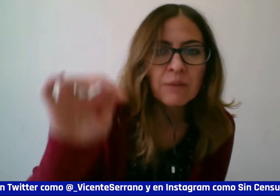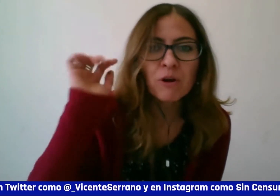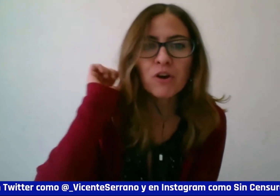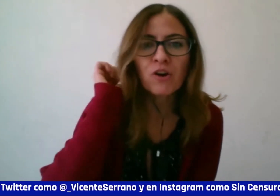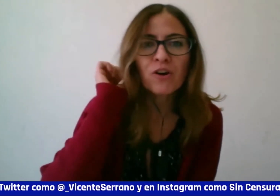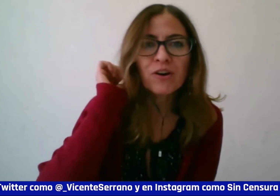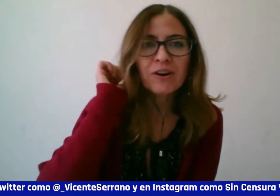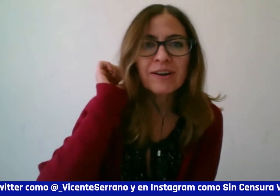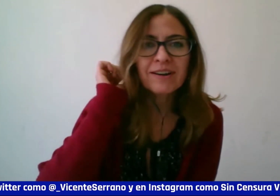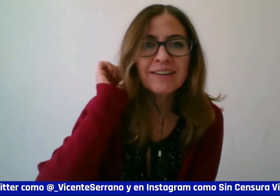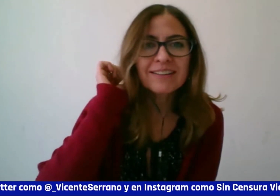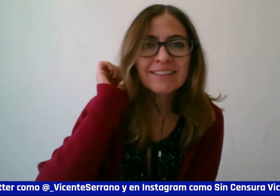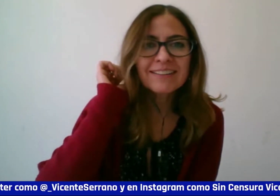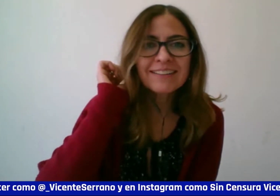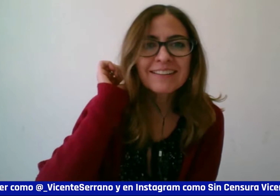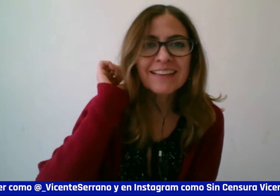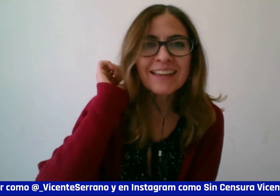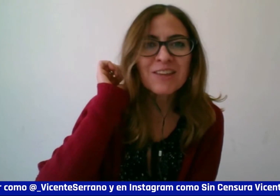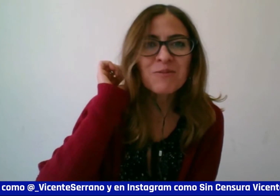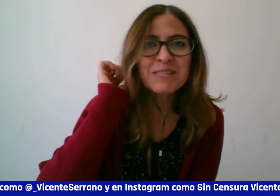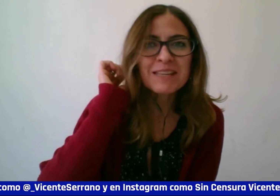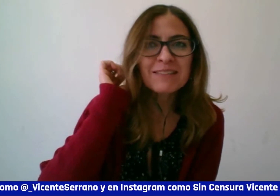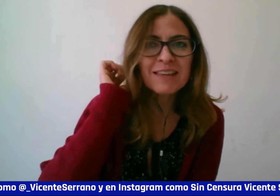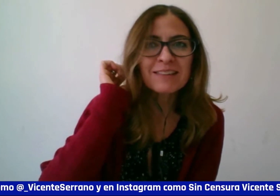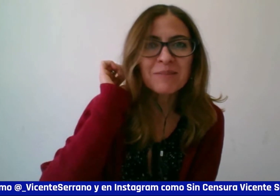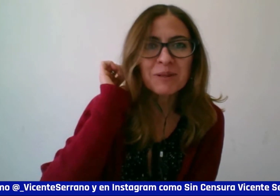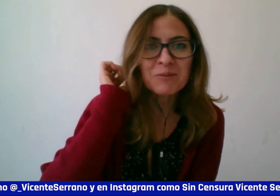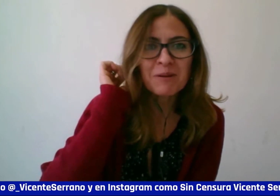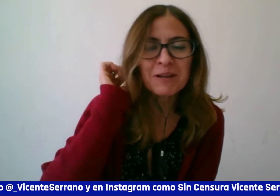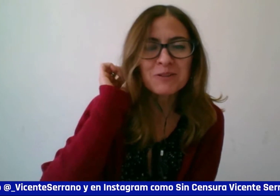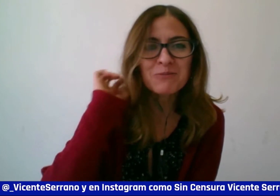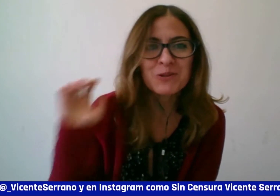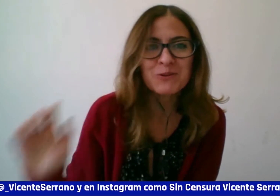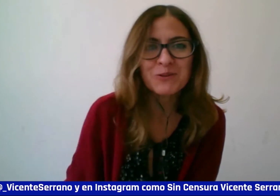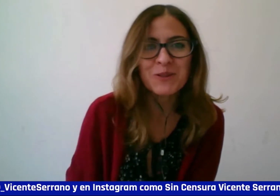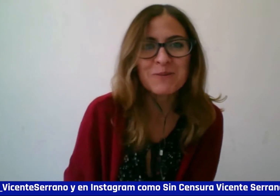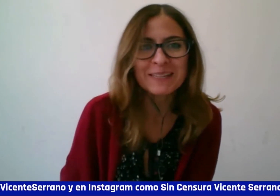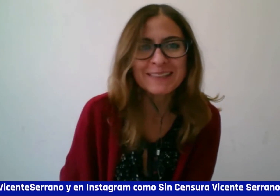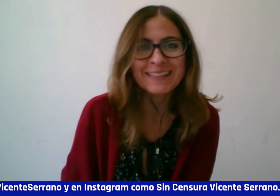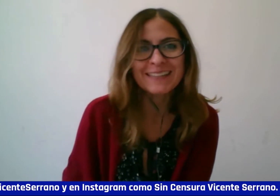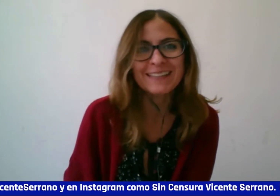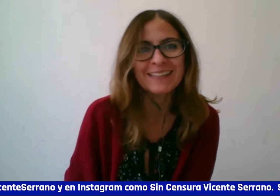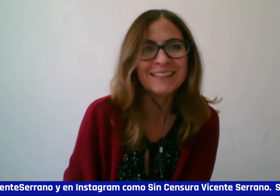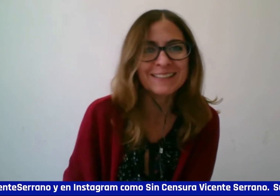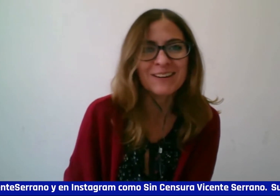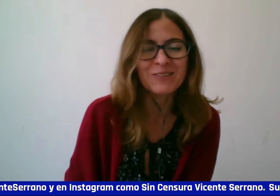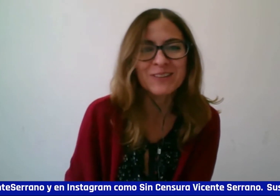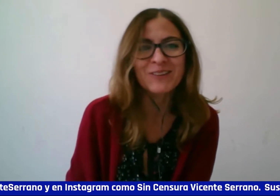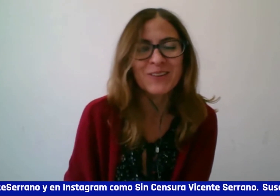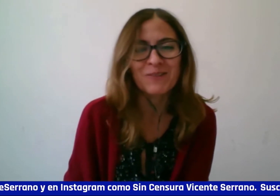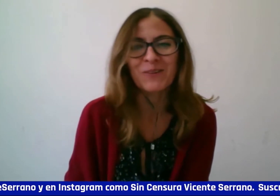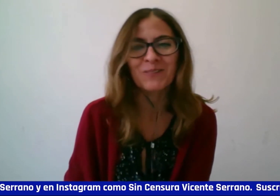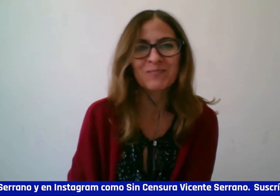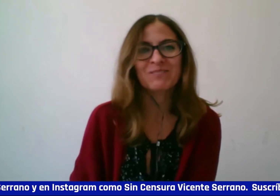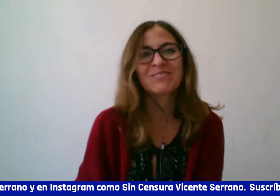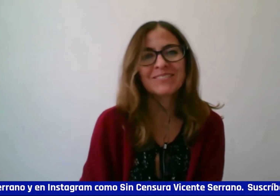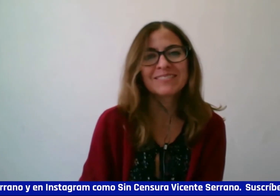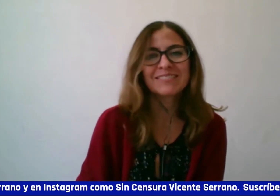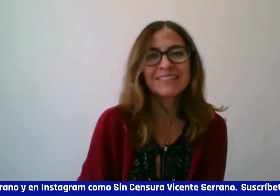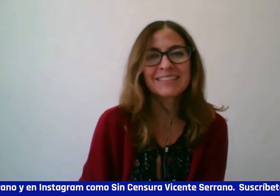Sí, ahí me oigo. Querido Vicente, te mando un abrazo, mucho gusto de verte y de estar contigo de